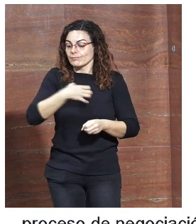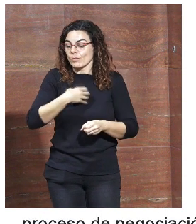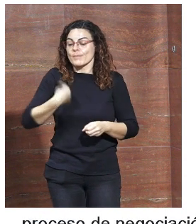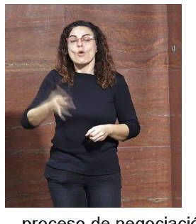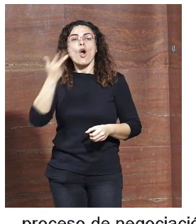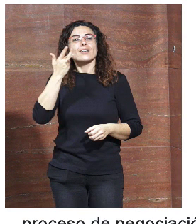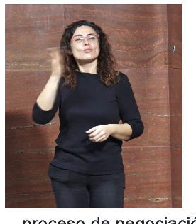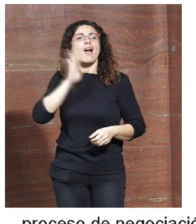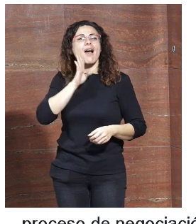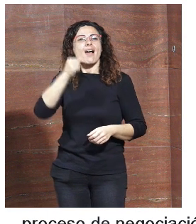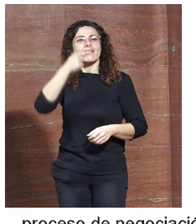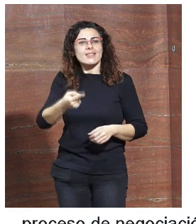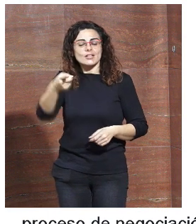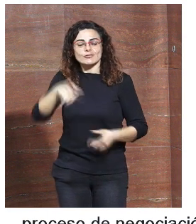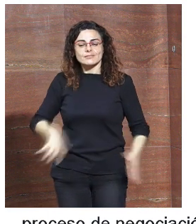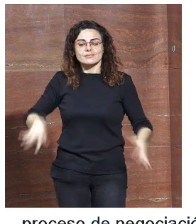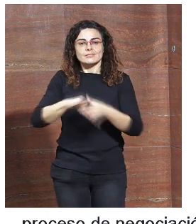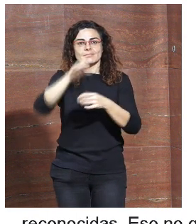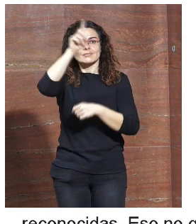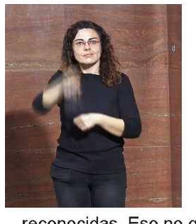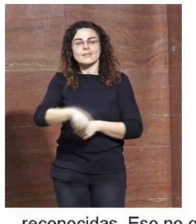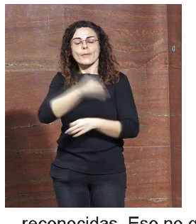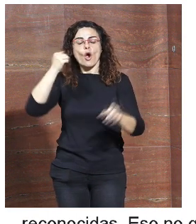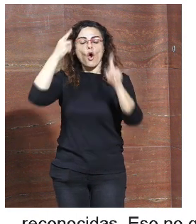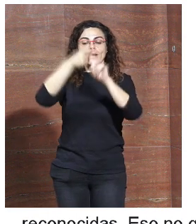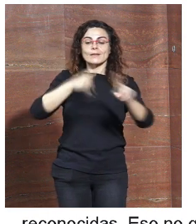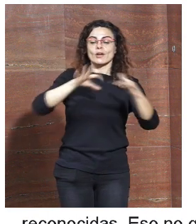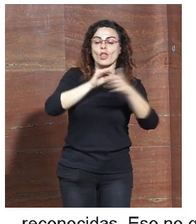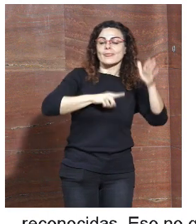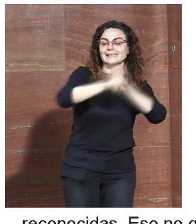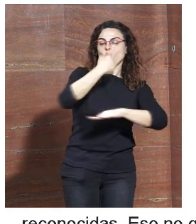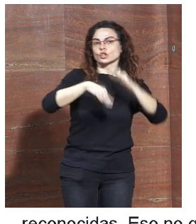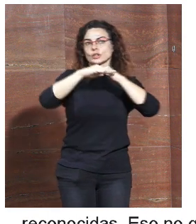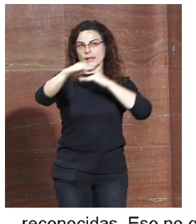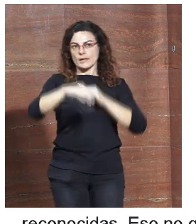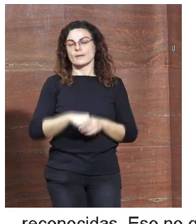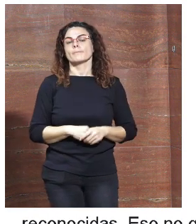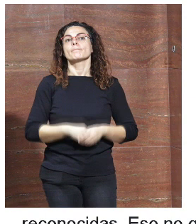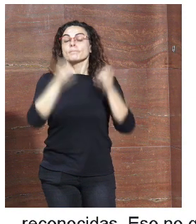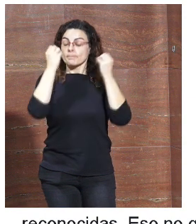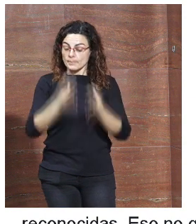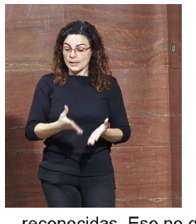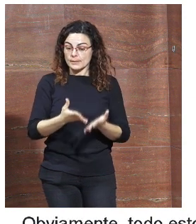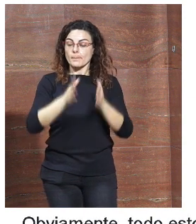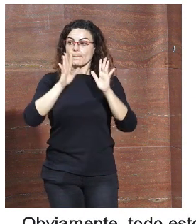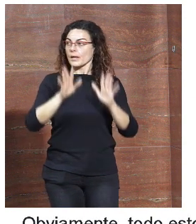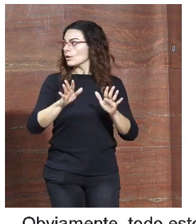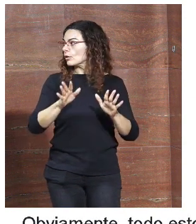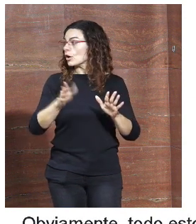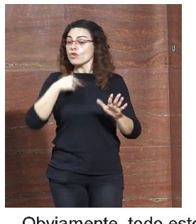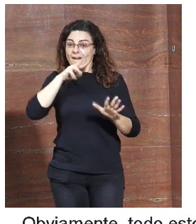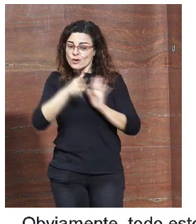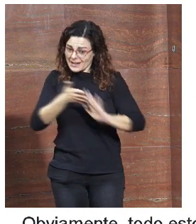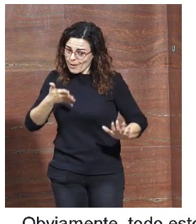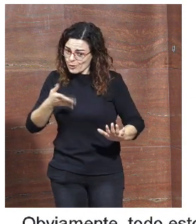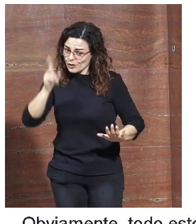Jesús, todo esto está vinculado también a los objetivos de desarrollo sostenible. Vale, si me embalo mucho, también me lo